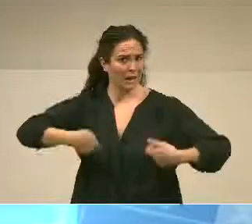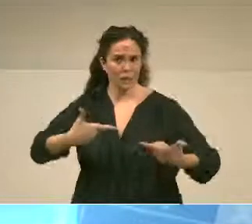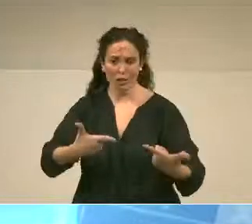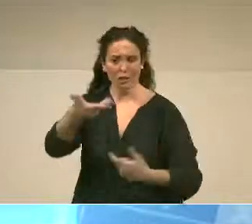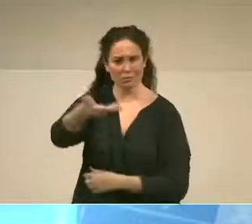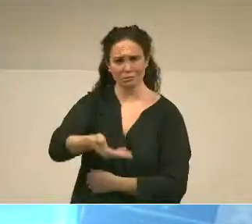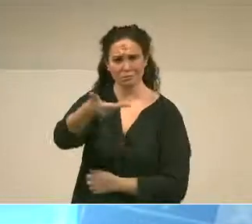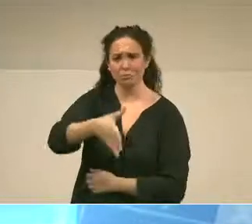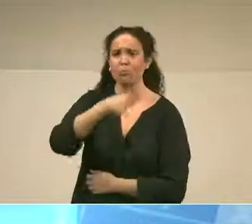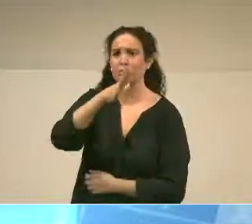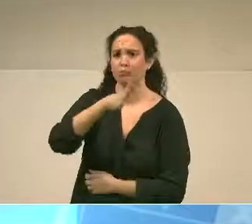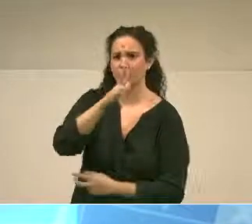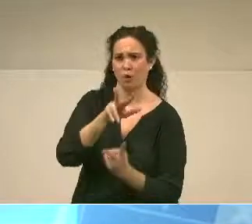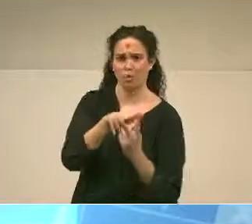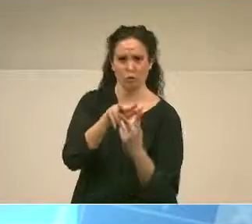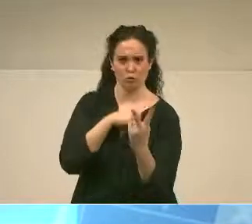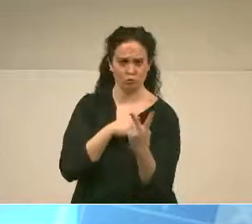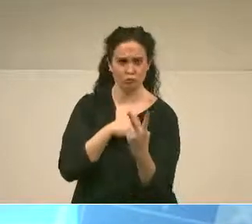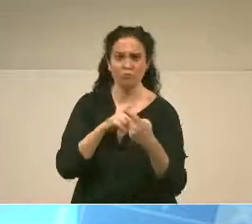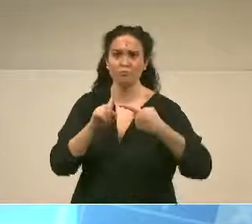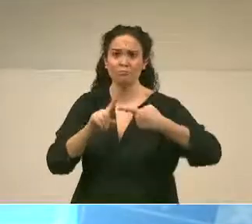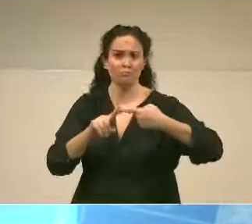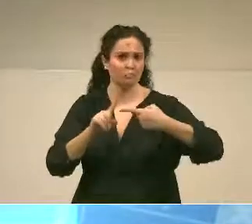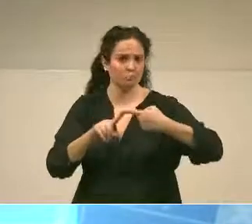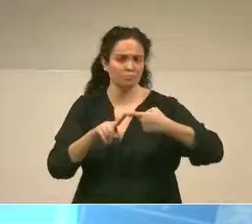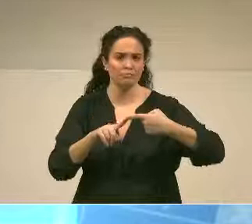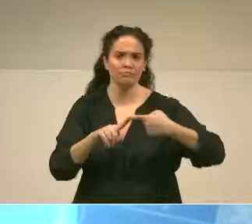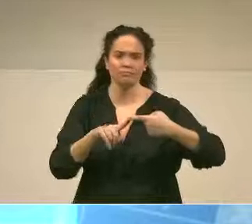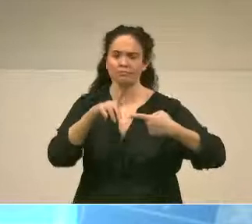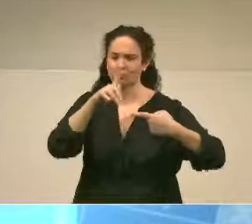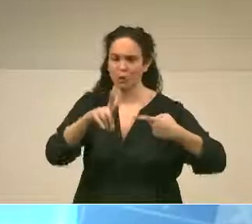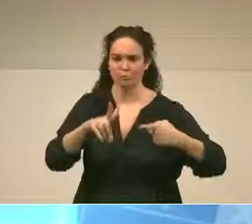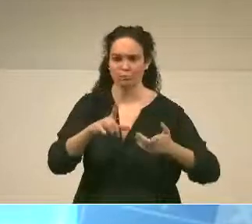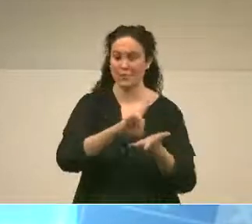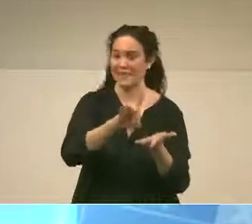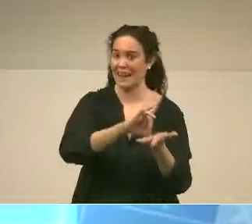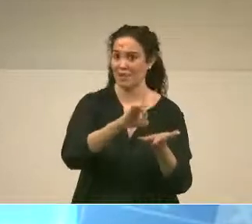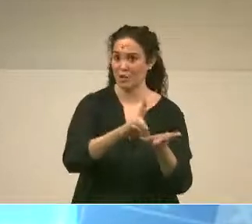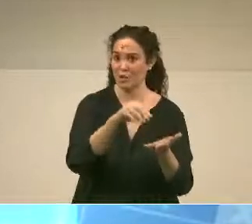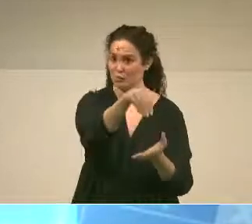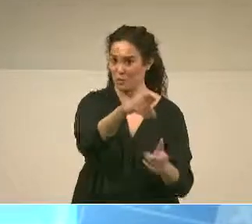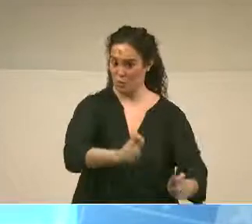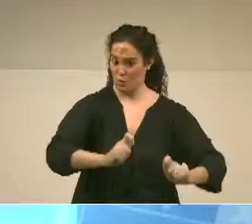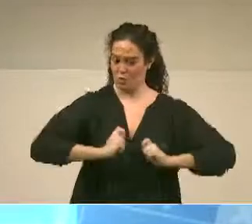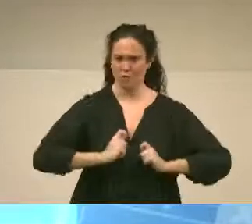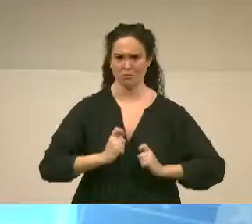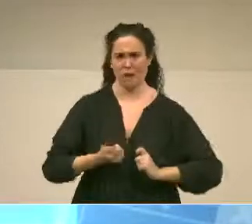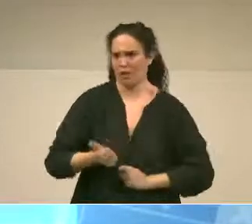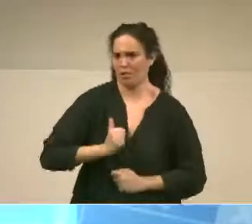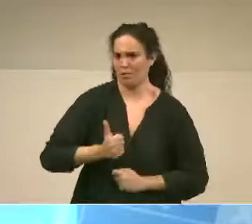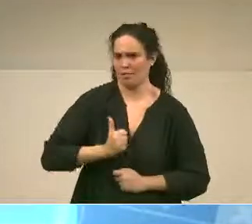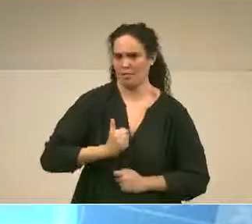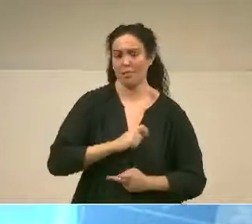gauzen gatikan. Alde batetikan gizarteari ekartzen dizkioten zerbitzuen gatikan, eta beste alde batetikan